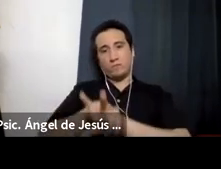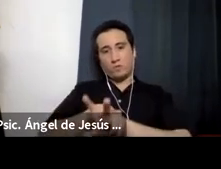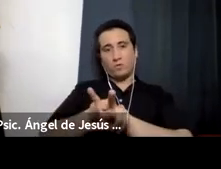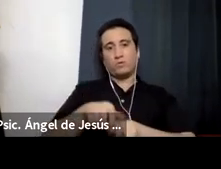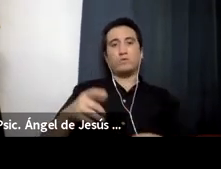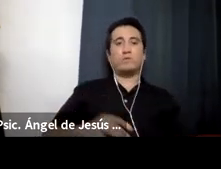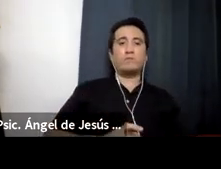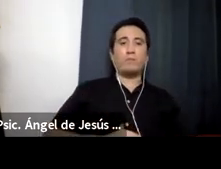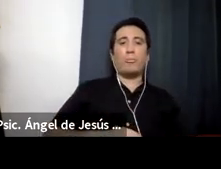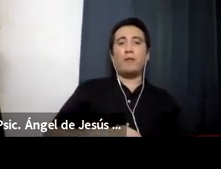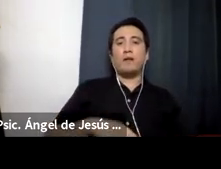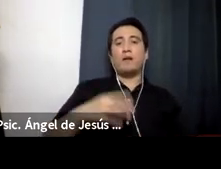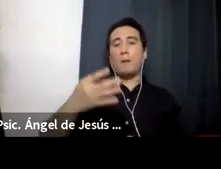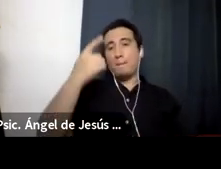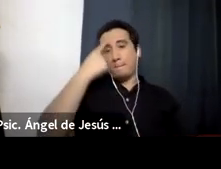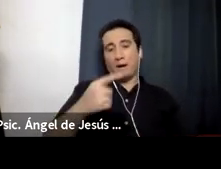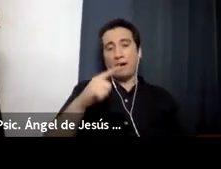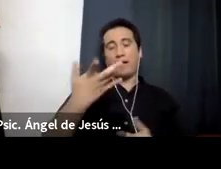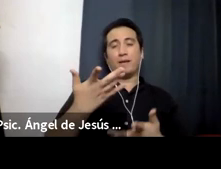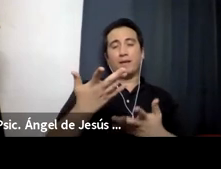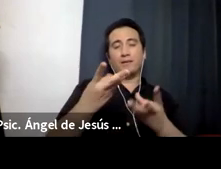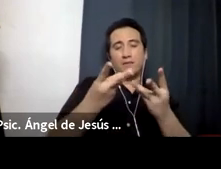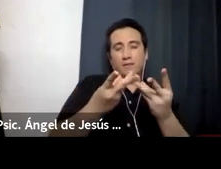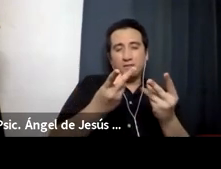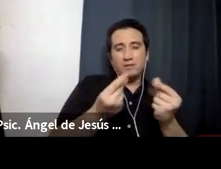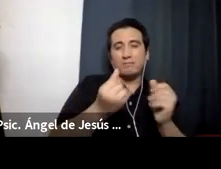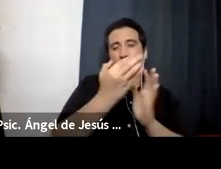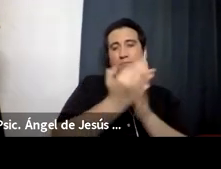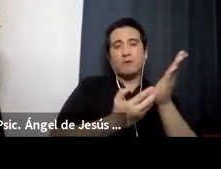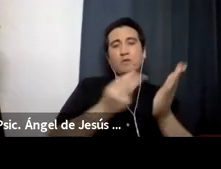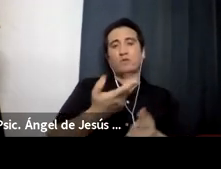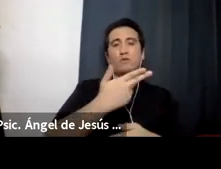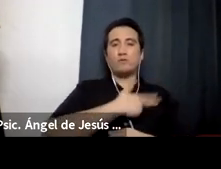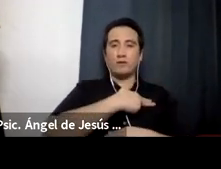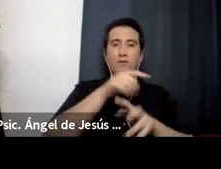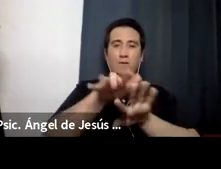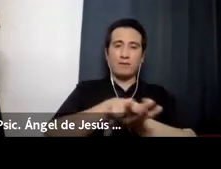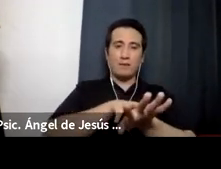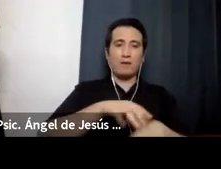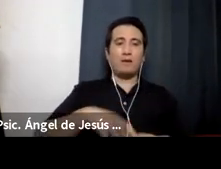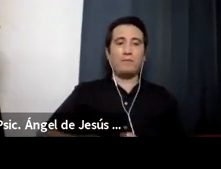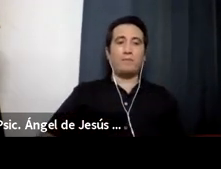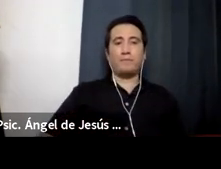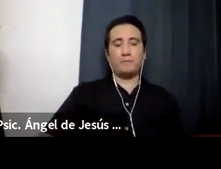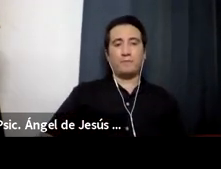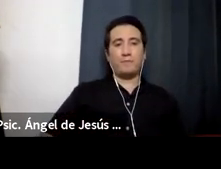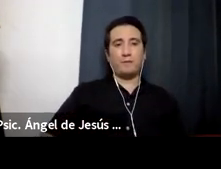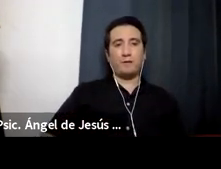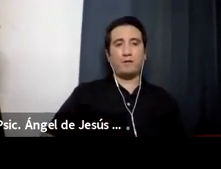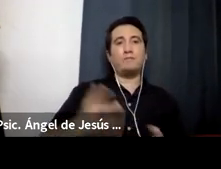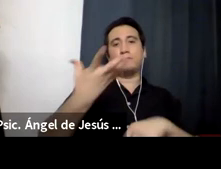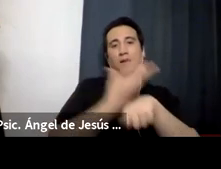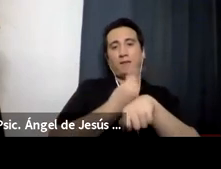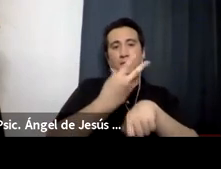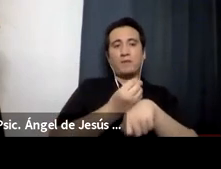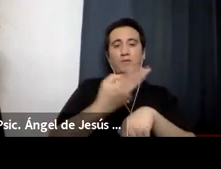par para que se deterioren lo menos posible y no nos lastimen el pie, ¿no? Entonces, ahora sí que adaptándonos a